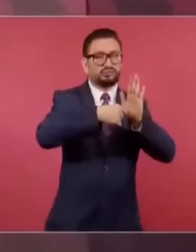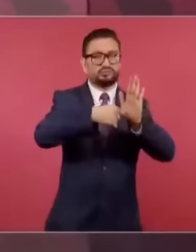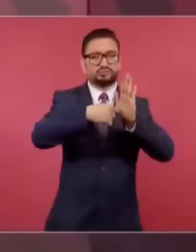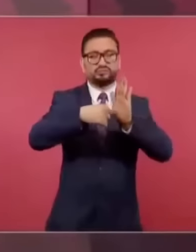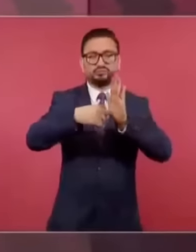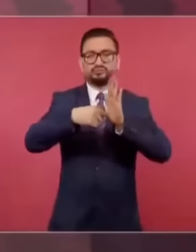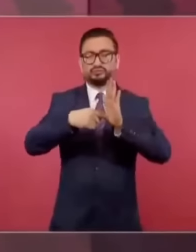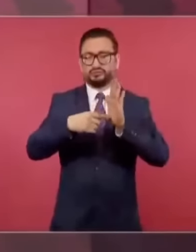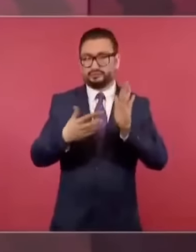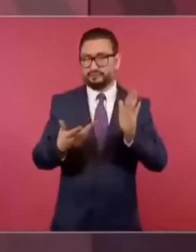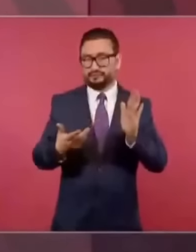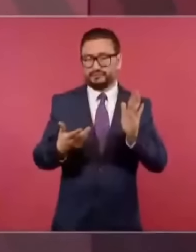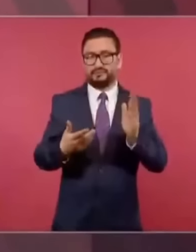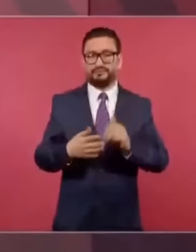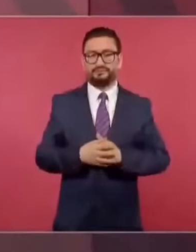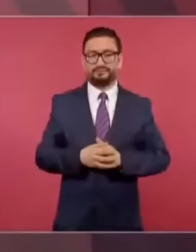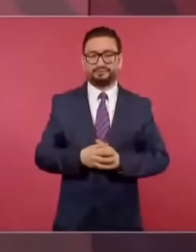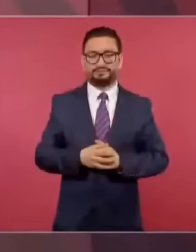es